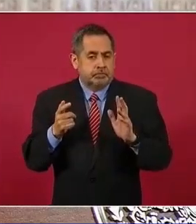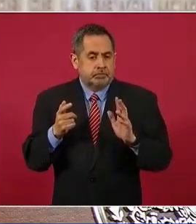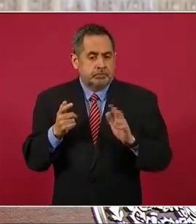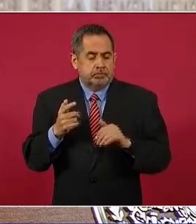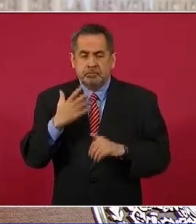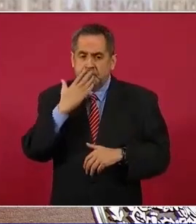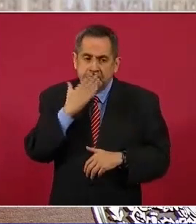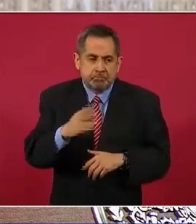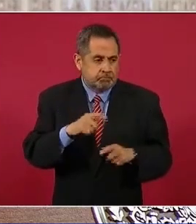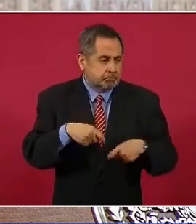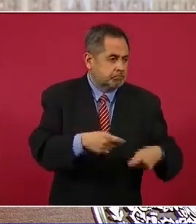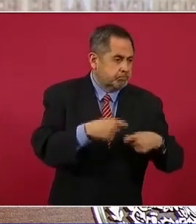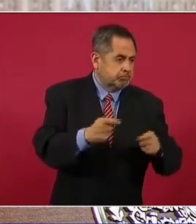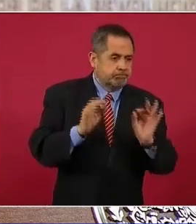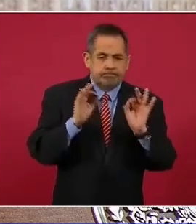bien,